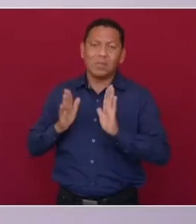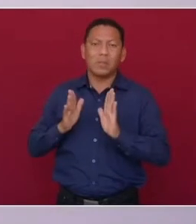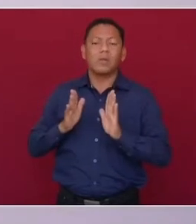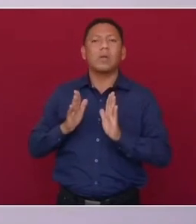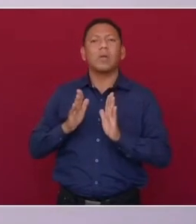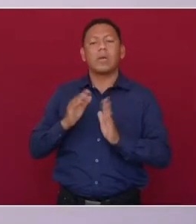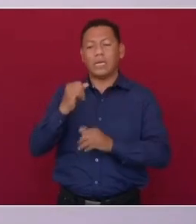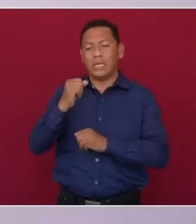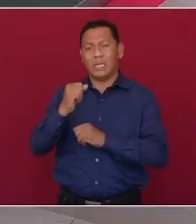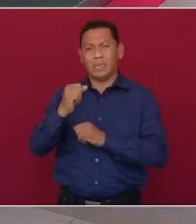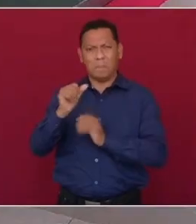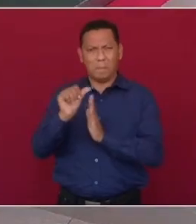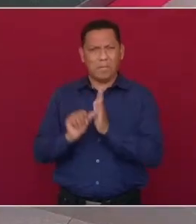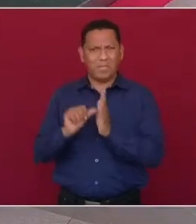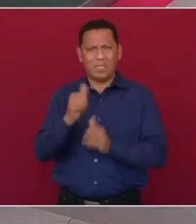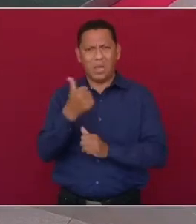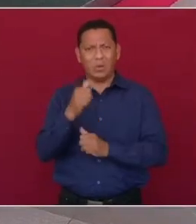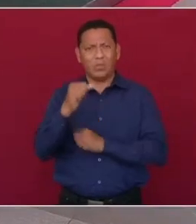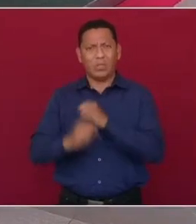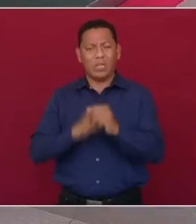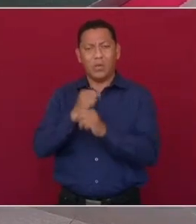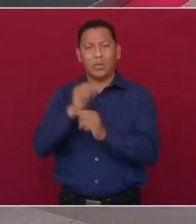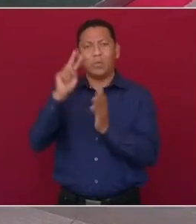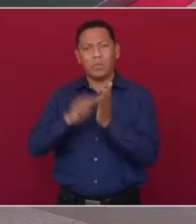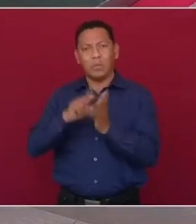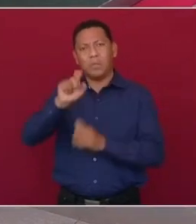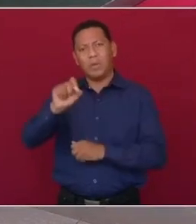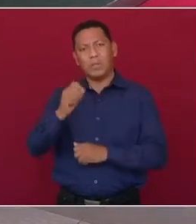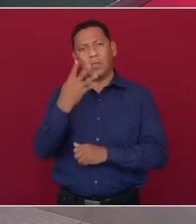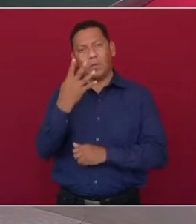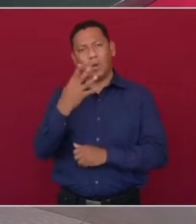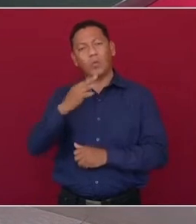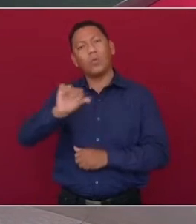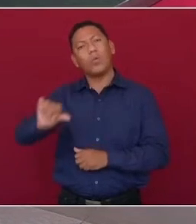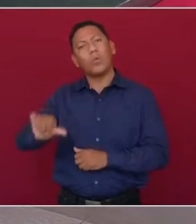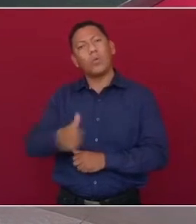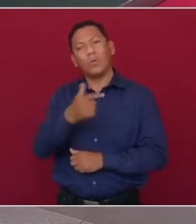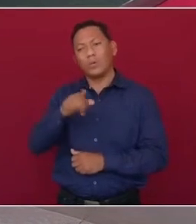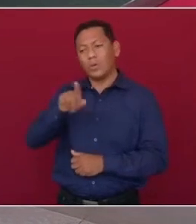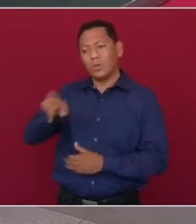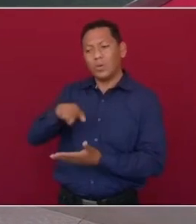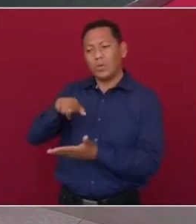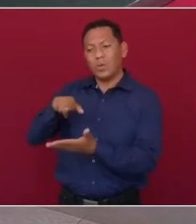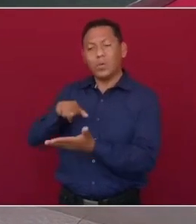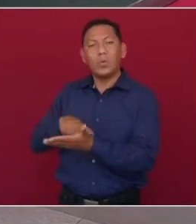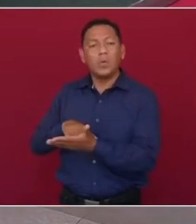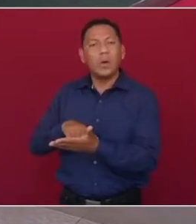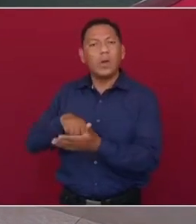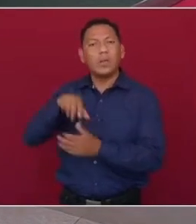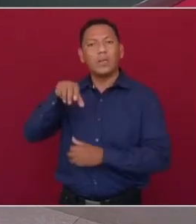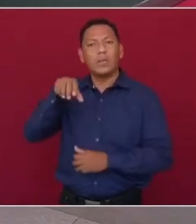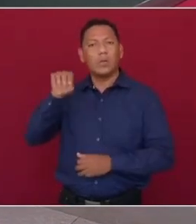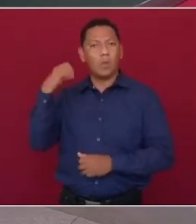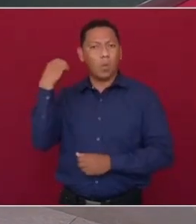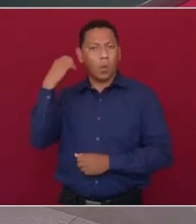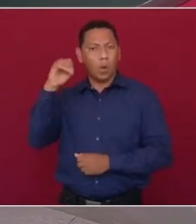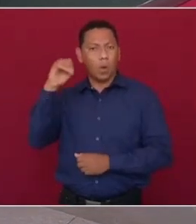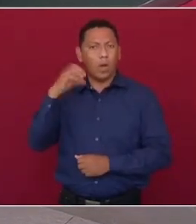del 24, otra coquizadora en Salina Cruz, Oaxaca.